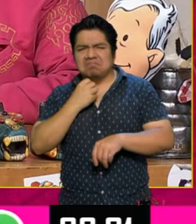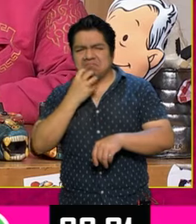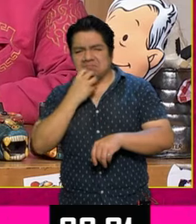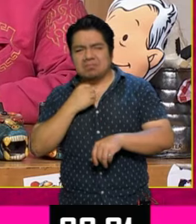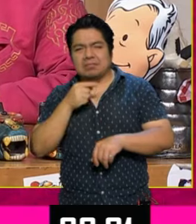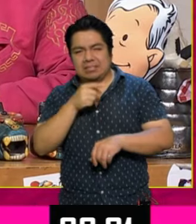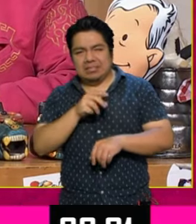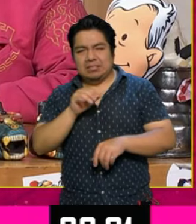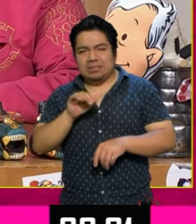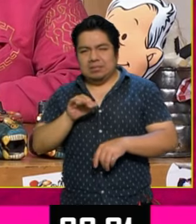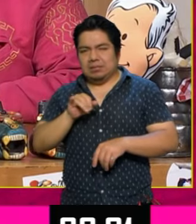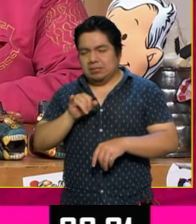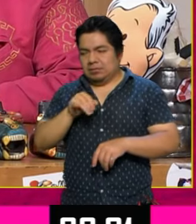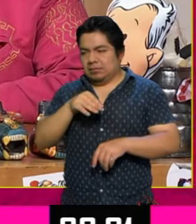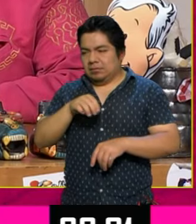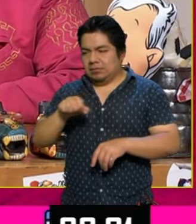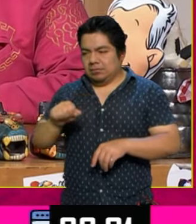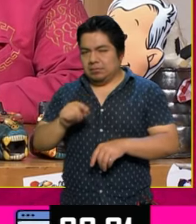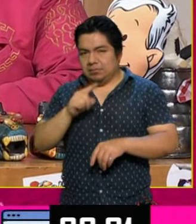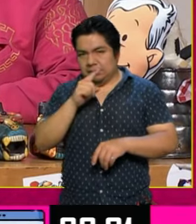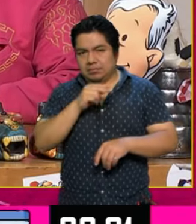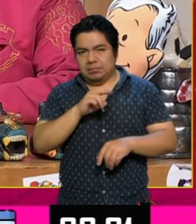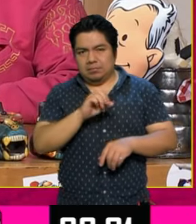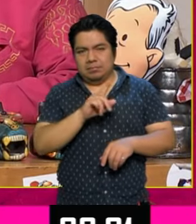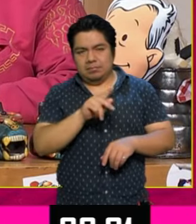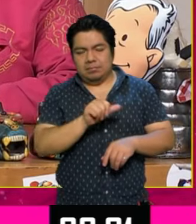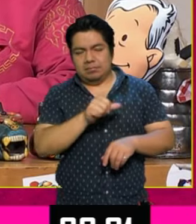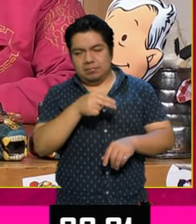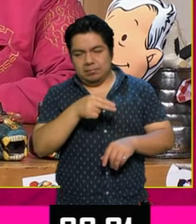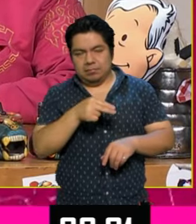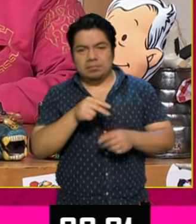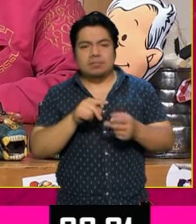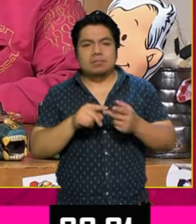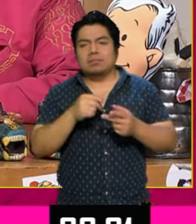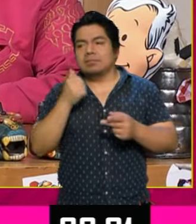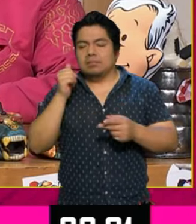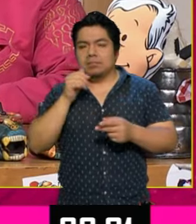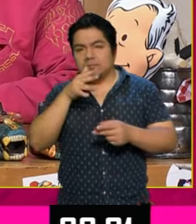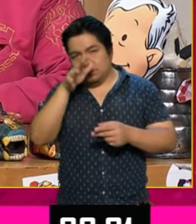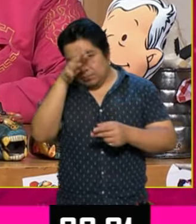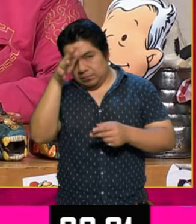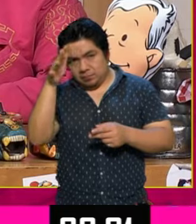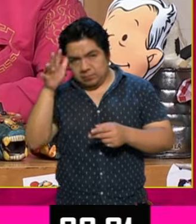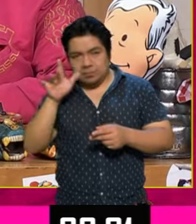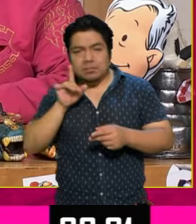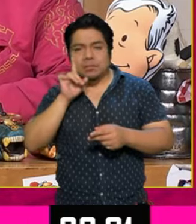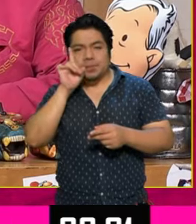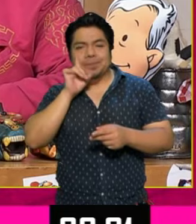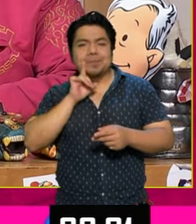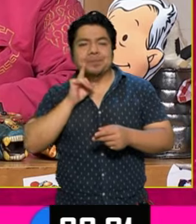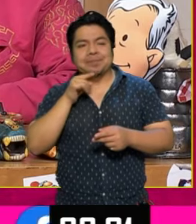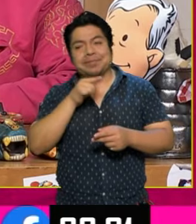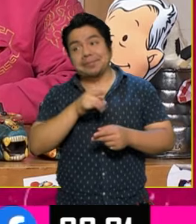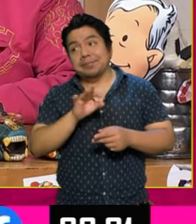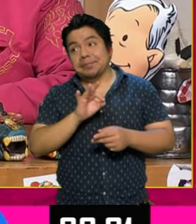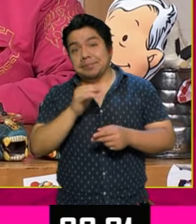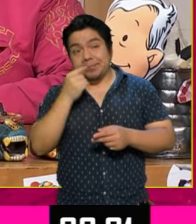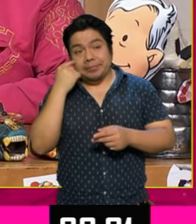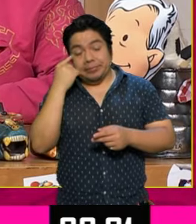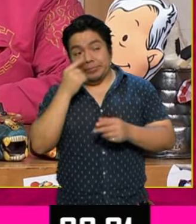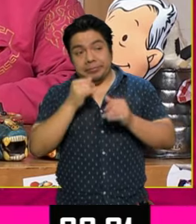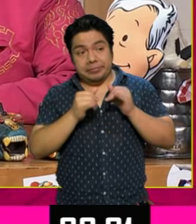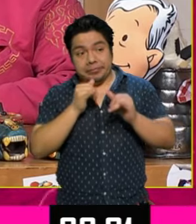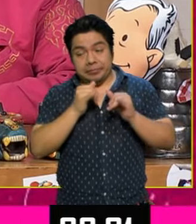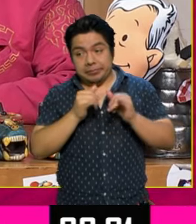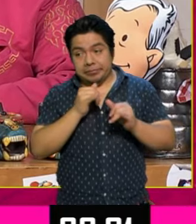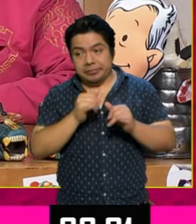IMSS en San Bartolo, Naucalpan. Y entra detrás de mí una señora y le dice, ay, señora, ya nomás con la cara de borracha que